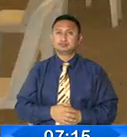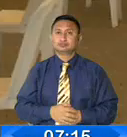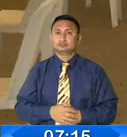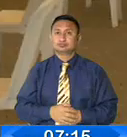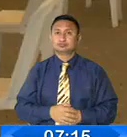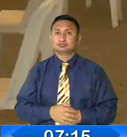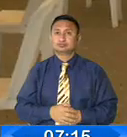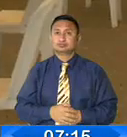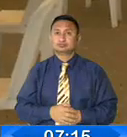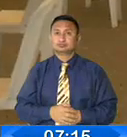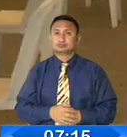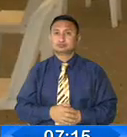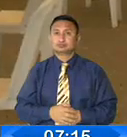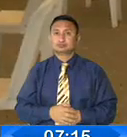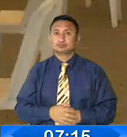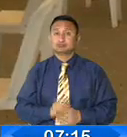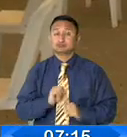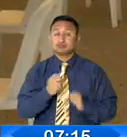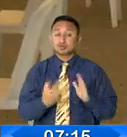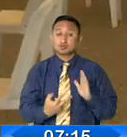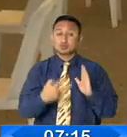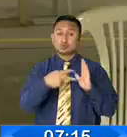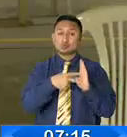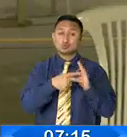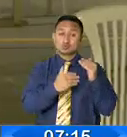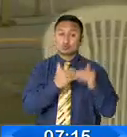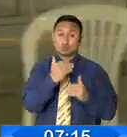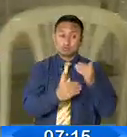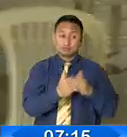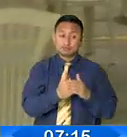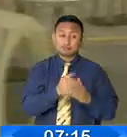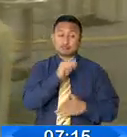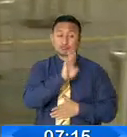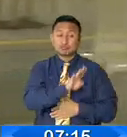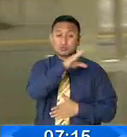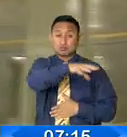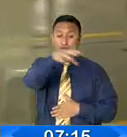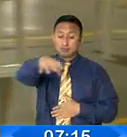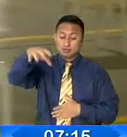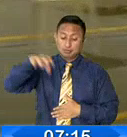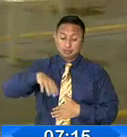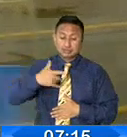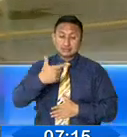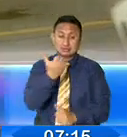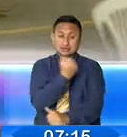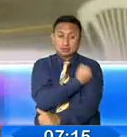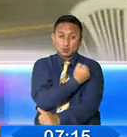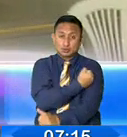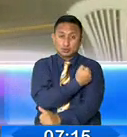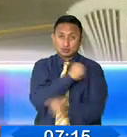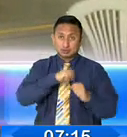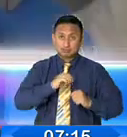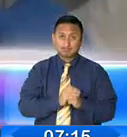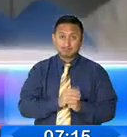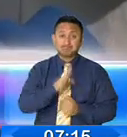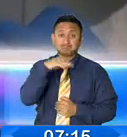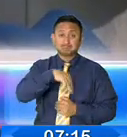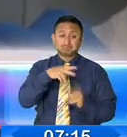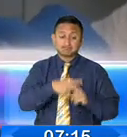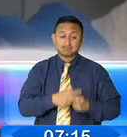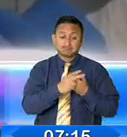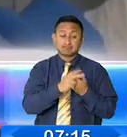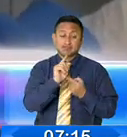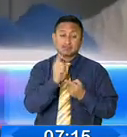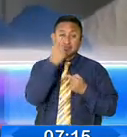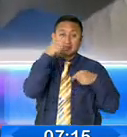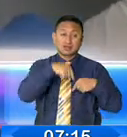Se activarán inicialmente y de manera paulatina 4 recintos de vacunación contra el COVID-19 y este martes inicia la inoculación